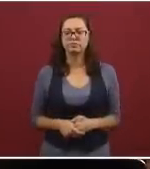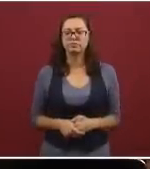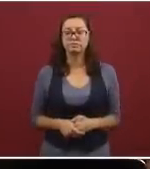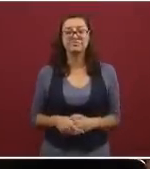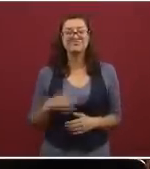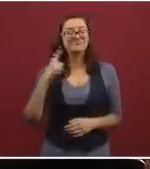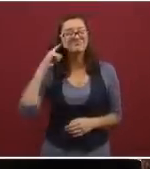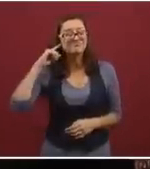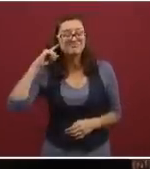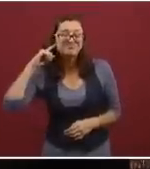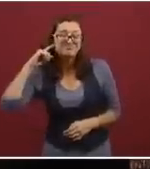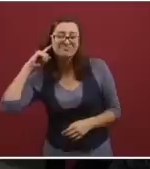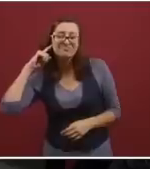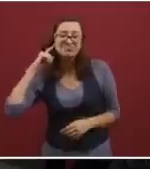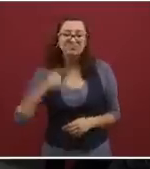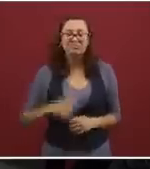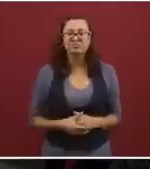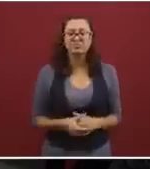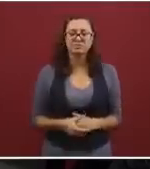¿Perdón?